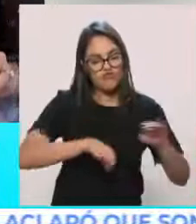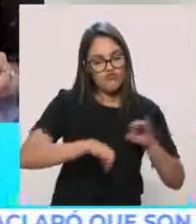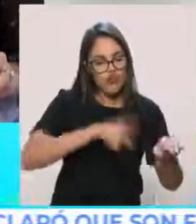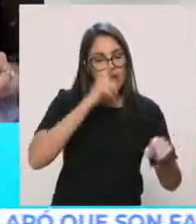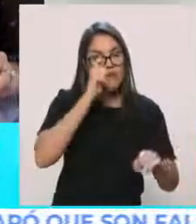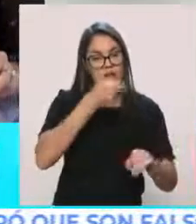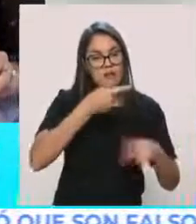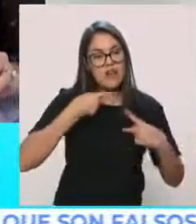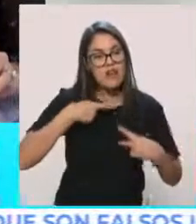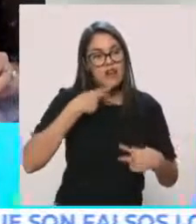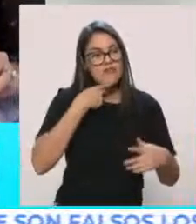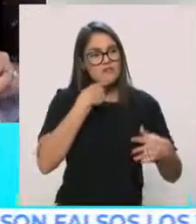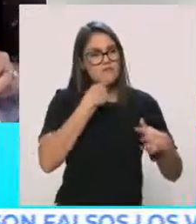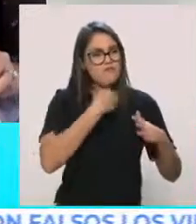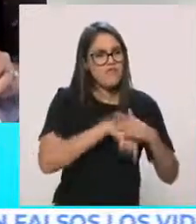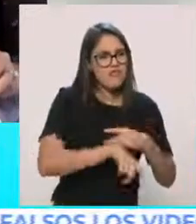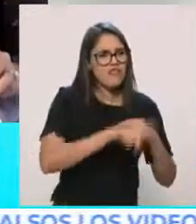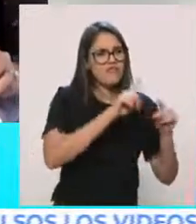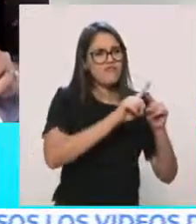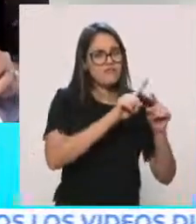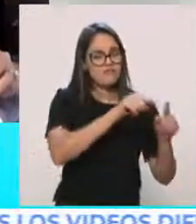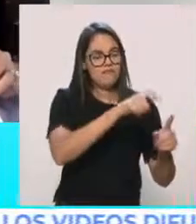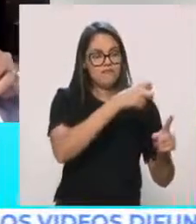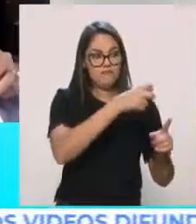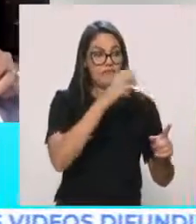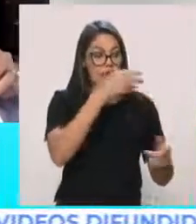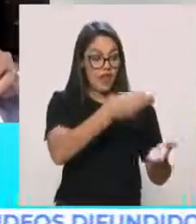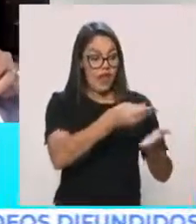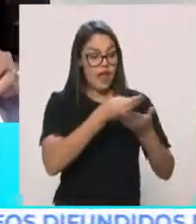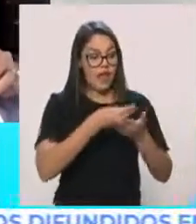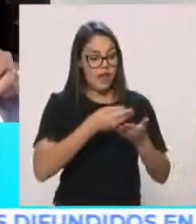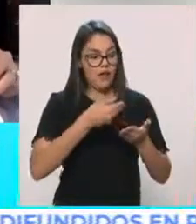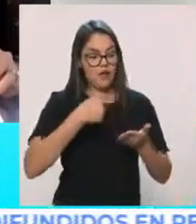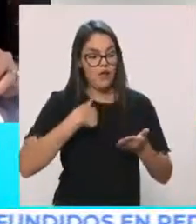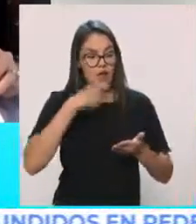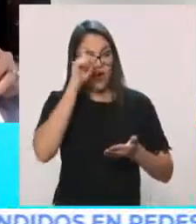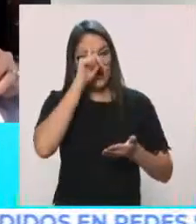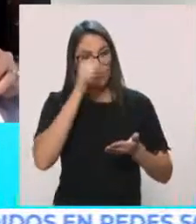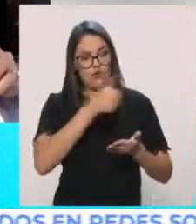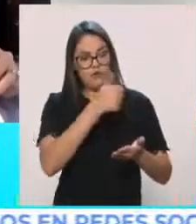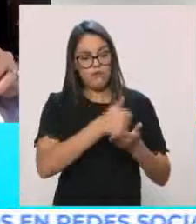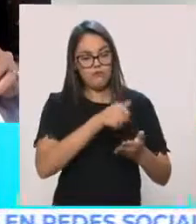canalizar su reclamo directamente a las autoridades, y esa es la importancia de este